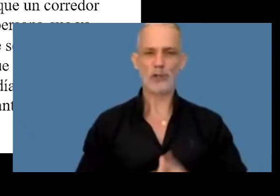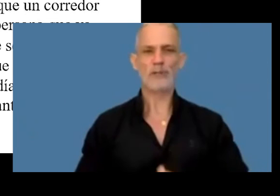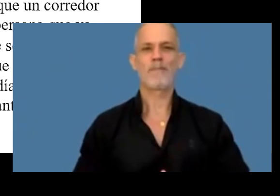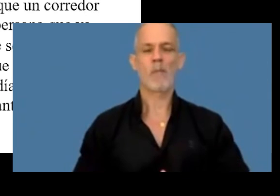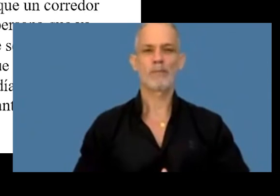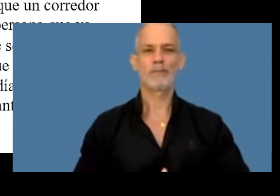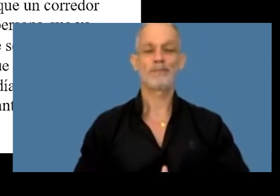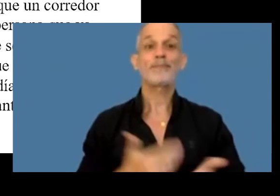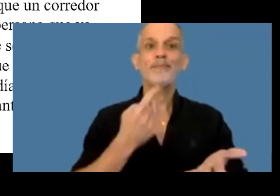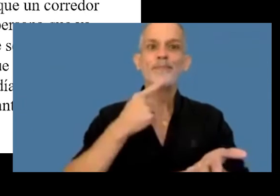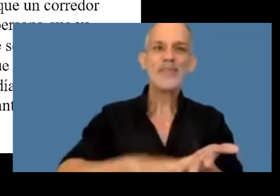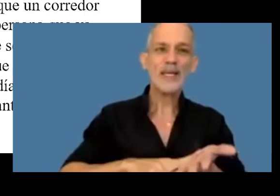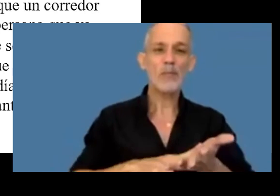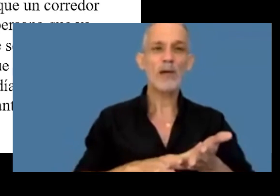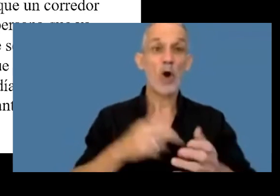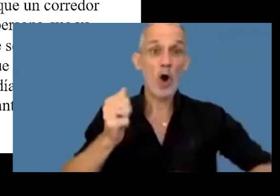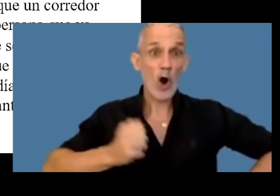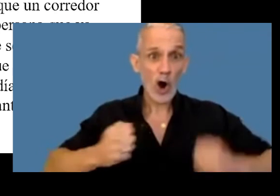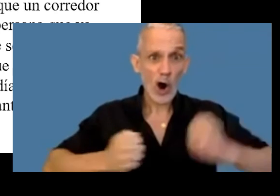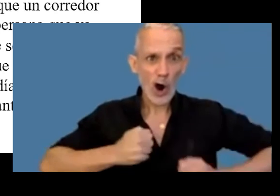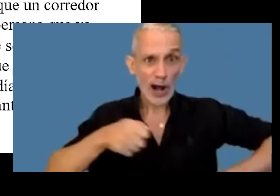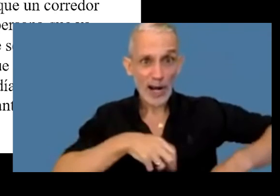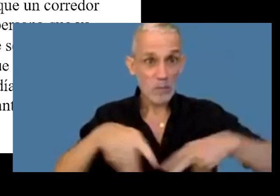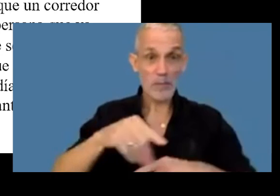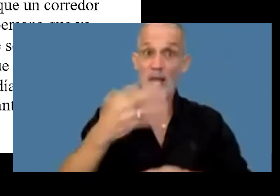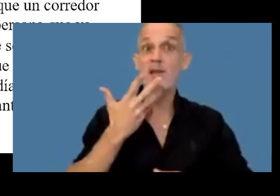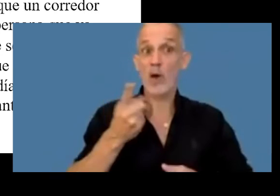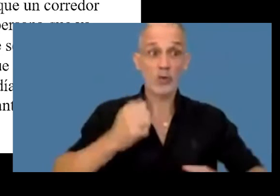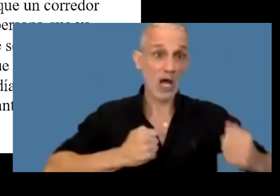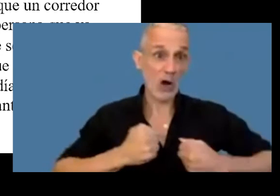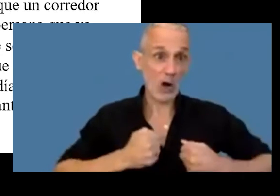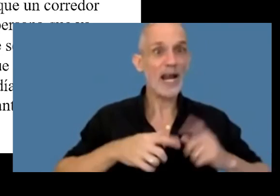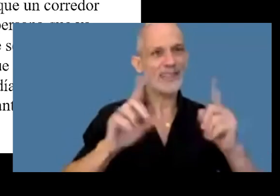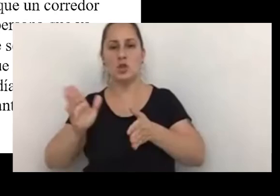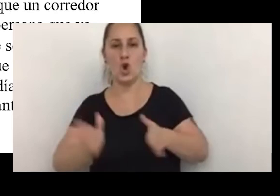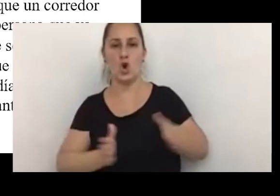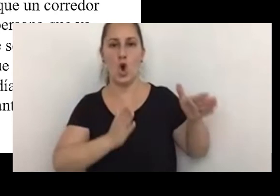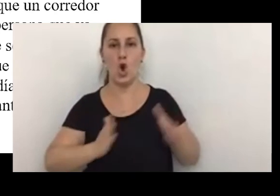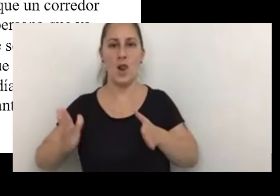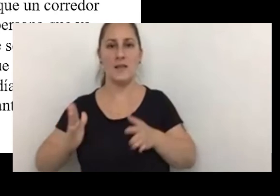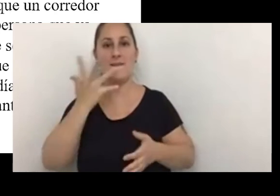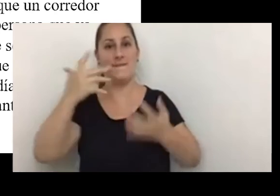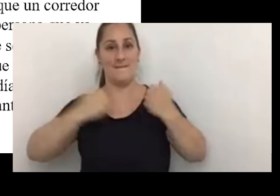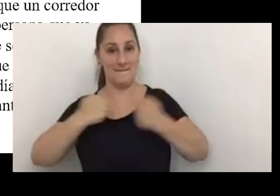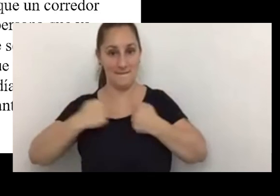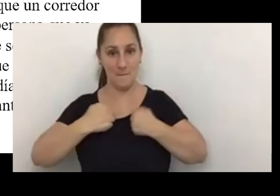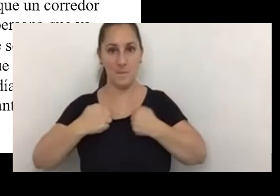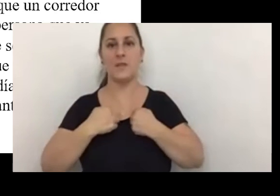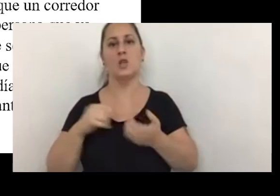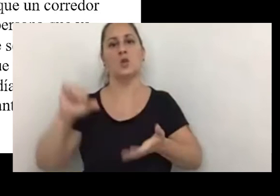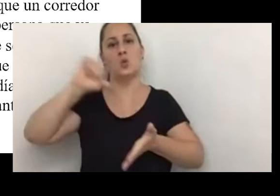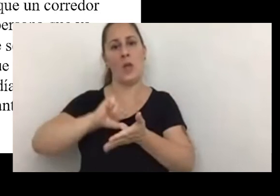El impuesto a los runners, el impuesto a los que les gusta correr. En la ciudad de Stoke Gifford, en Gran